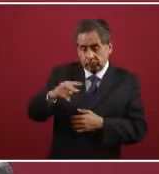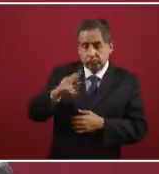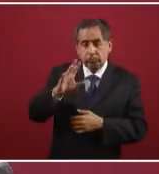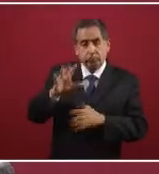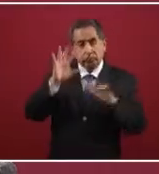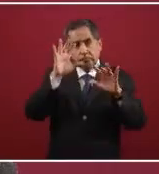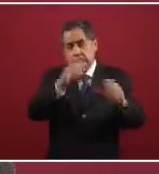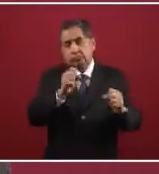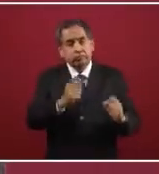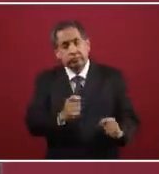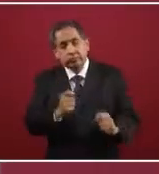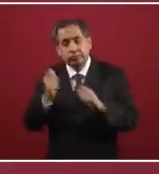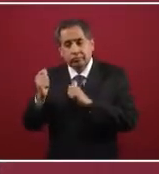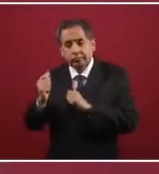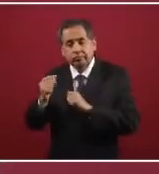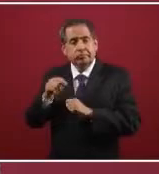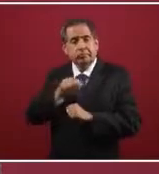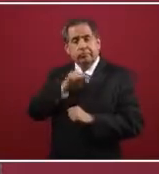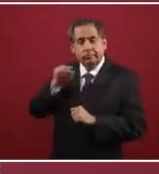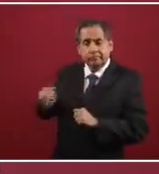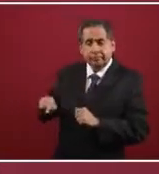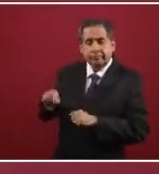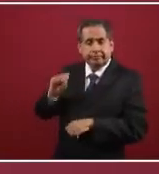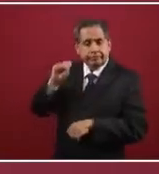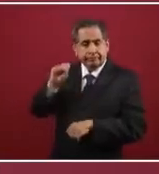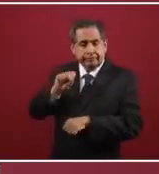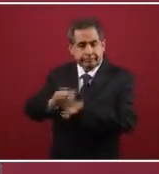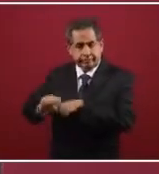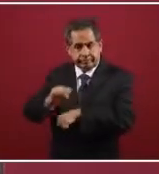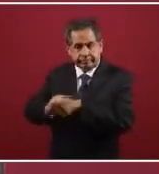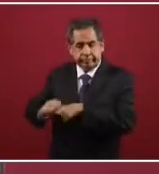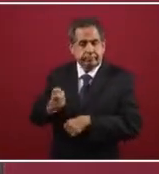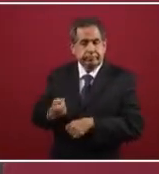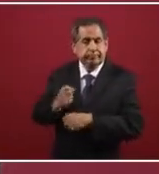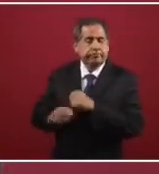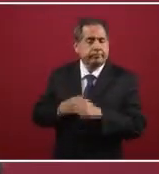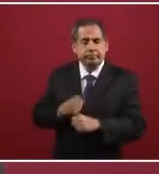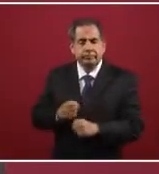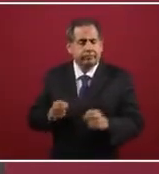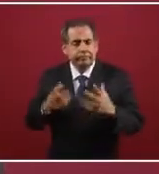retornados a El Salvador en este año